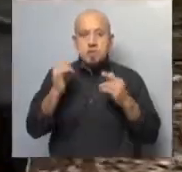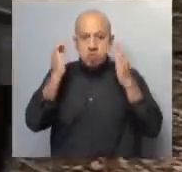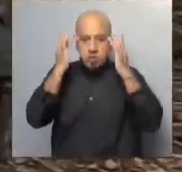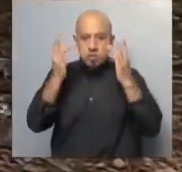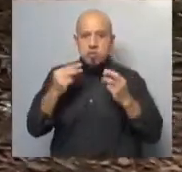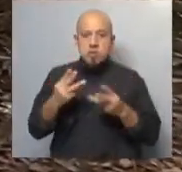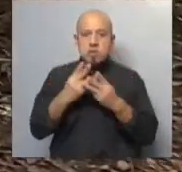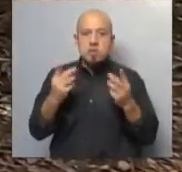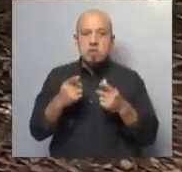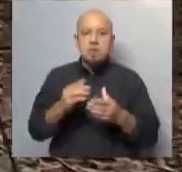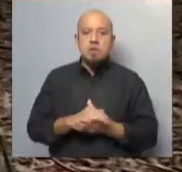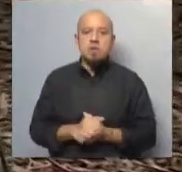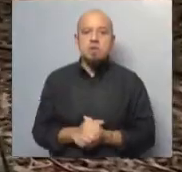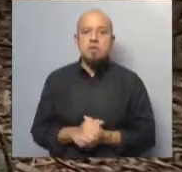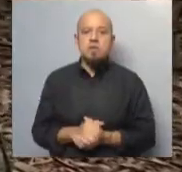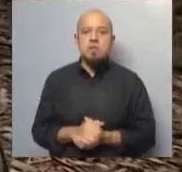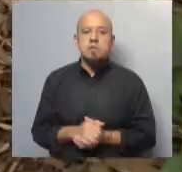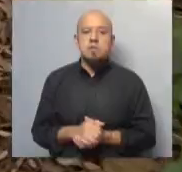general.